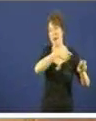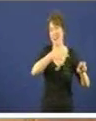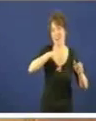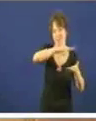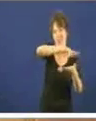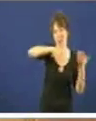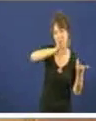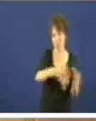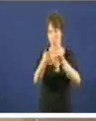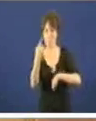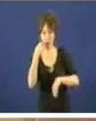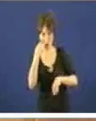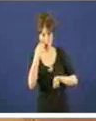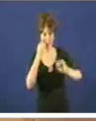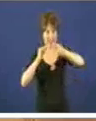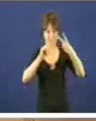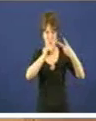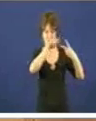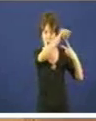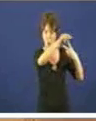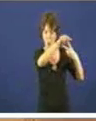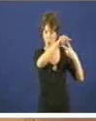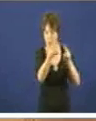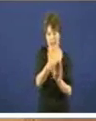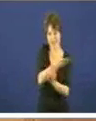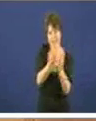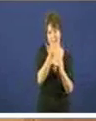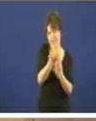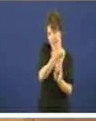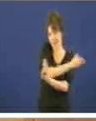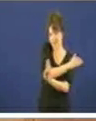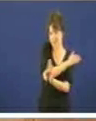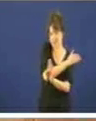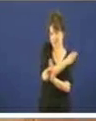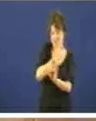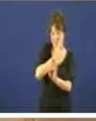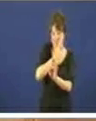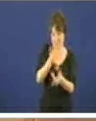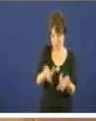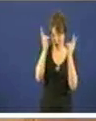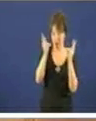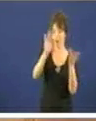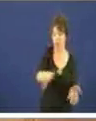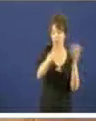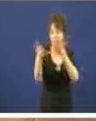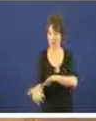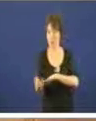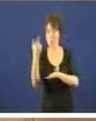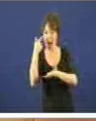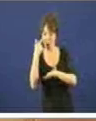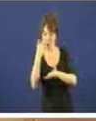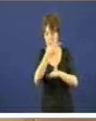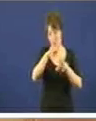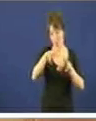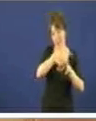lugar, vostede comprometeuse poucos días antes de autorizar a conversión de Nova Caixa Galicia en banco a que, gracias a